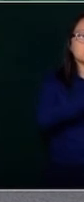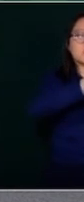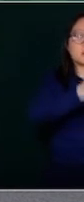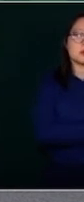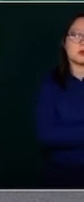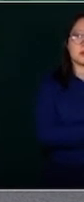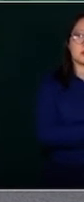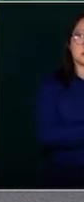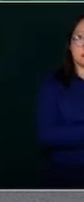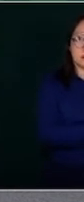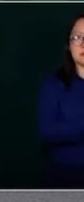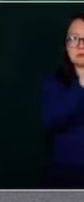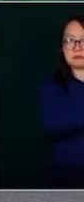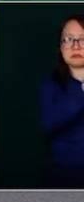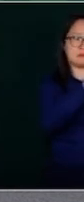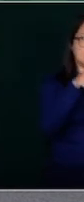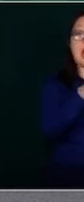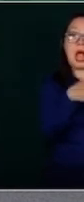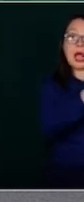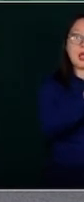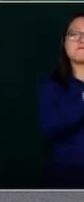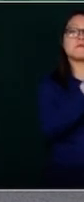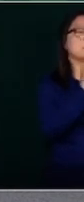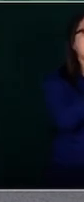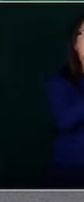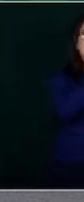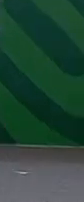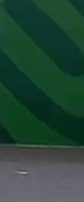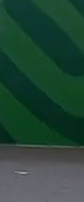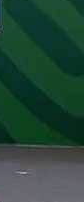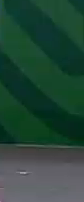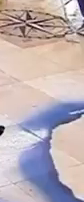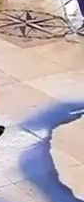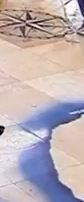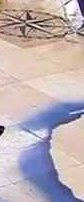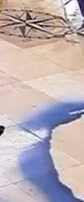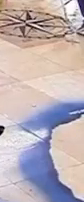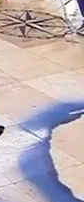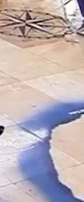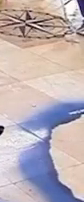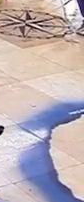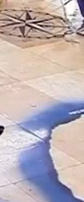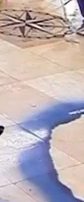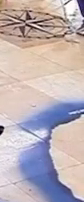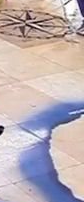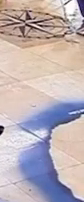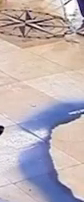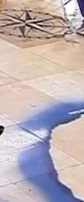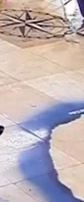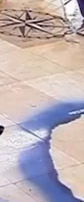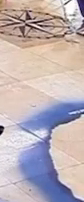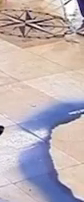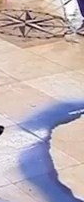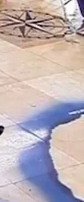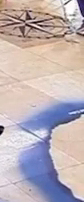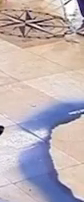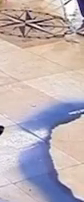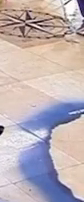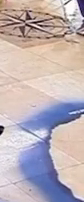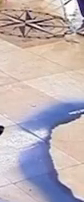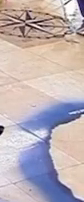cerca de ahí está la planta por lo que significa esto esta integración económica que nosotros estamos propiciando